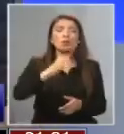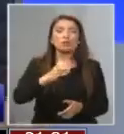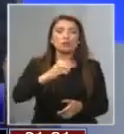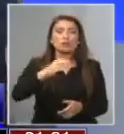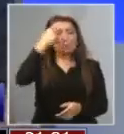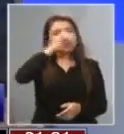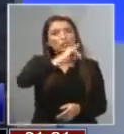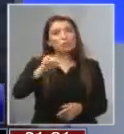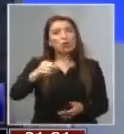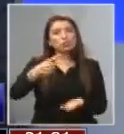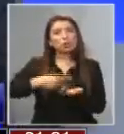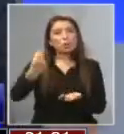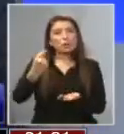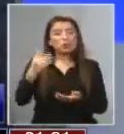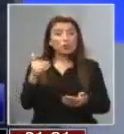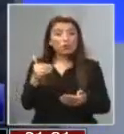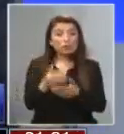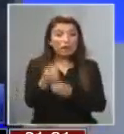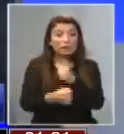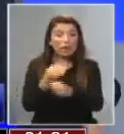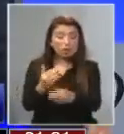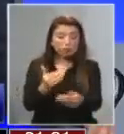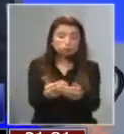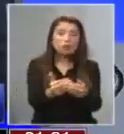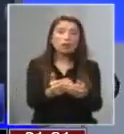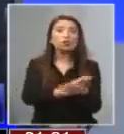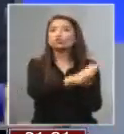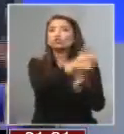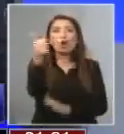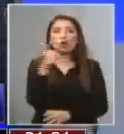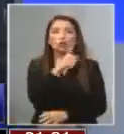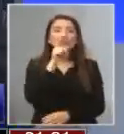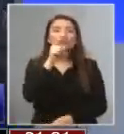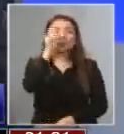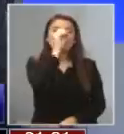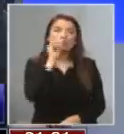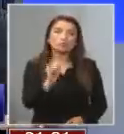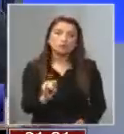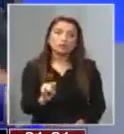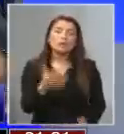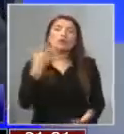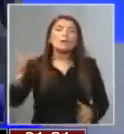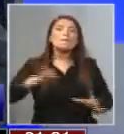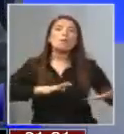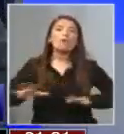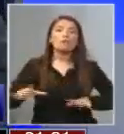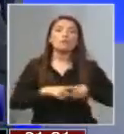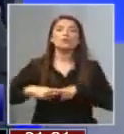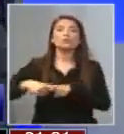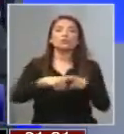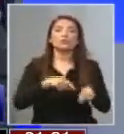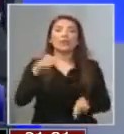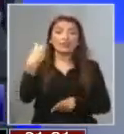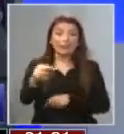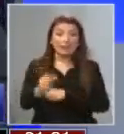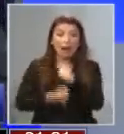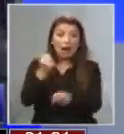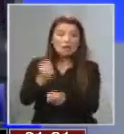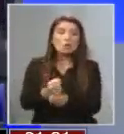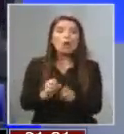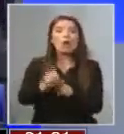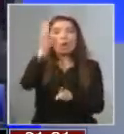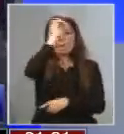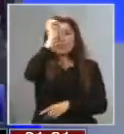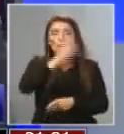2011, al final de ese año, todos tenían opinión. ¿Por qué? Porque el movimiento social que se produjo ese año y la discusión pública que se generó hizo que, por